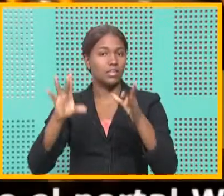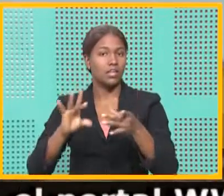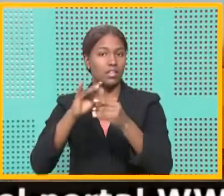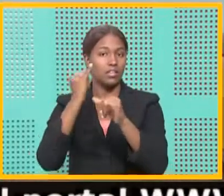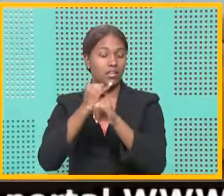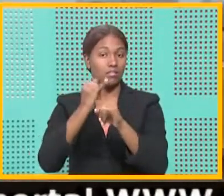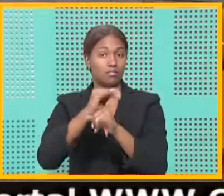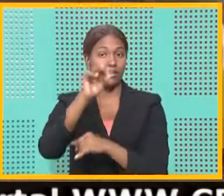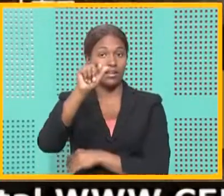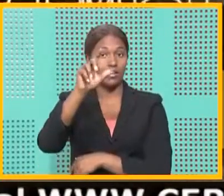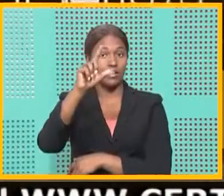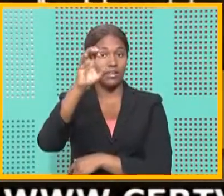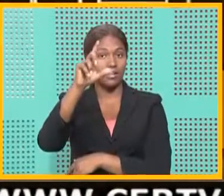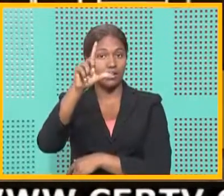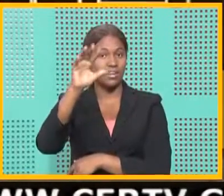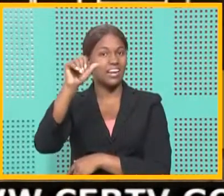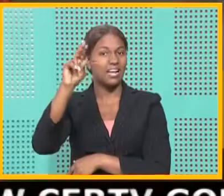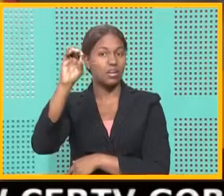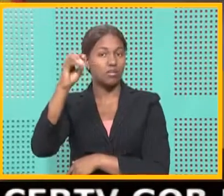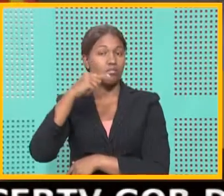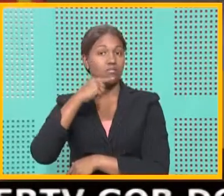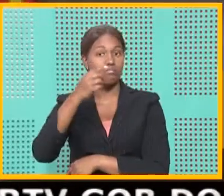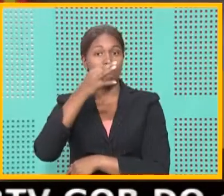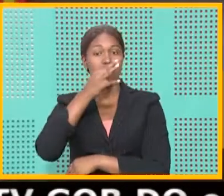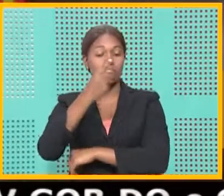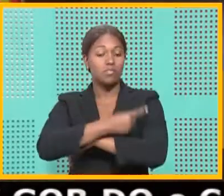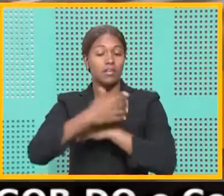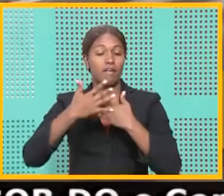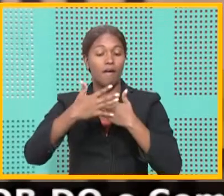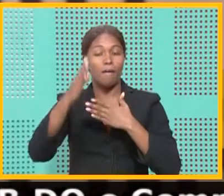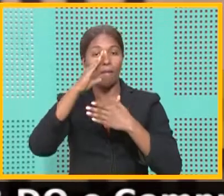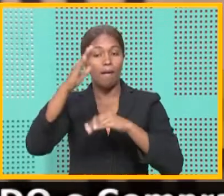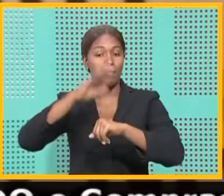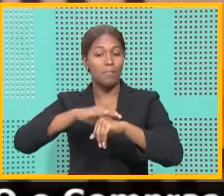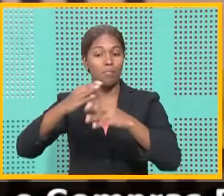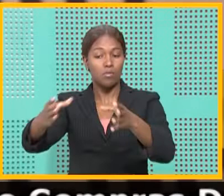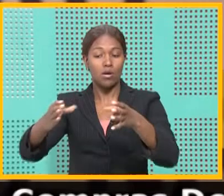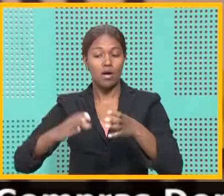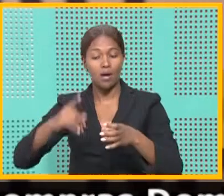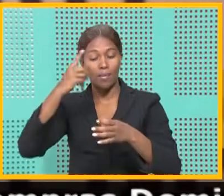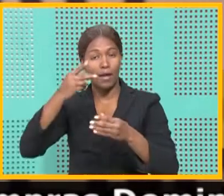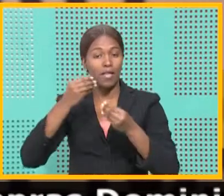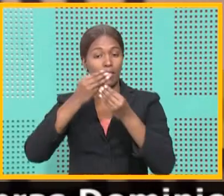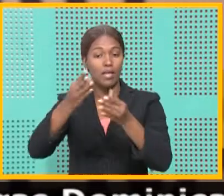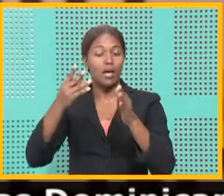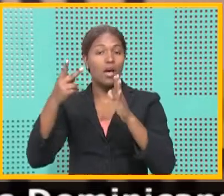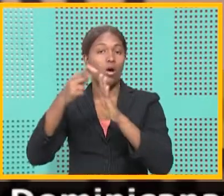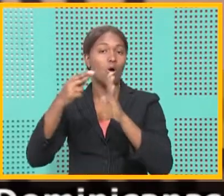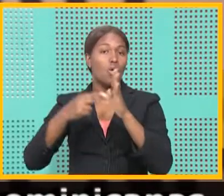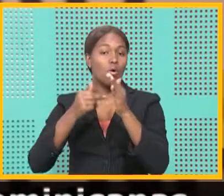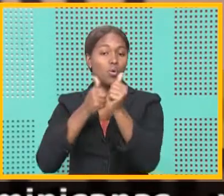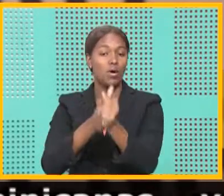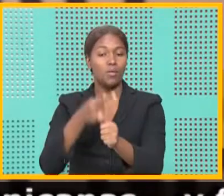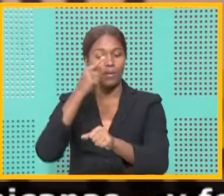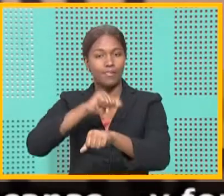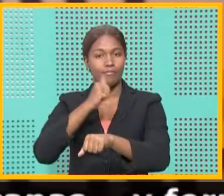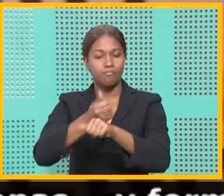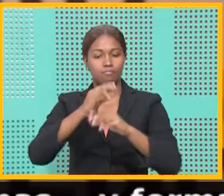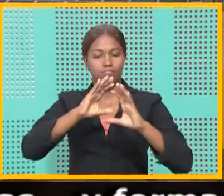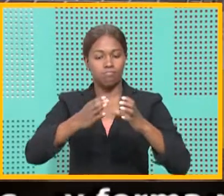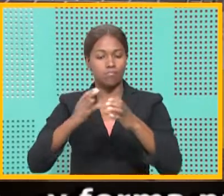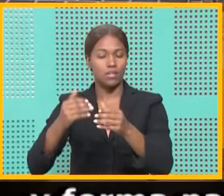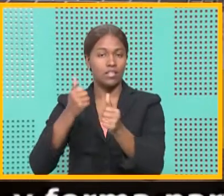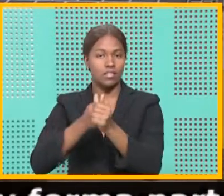Ángel Cano, quien agregó que en los próximos días se convocará para presentar y dar a conocer el reglamento para la instalación de unidades